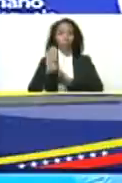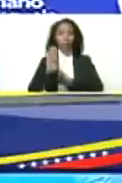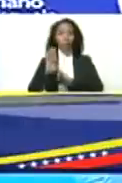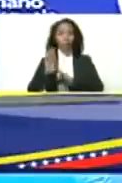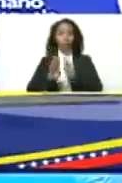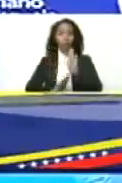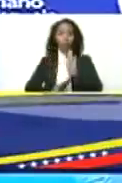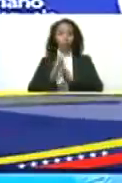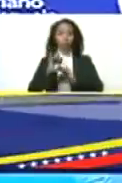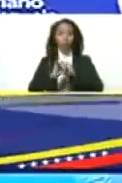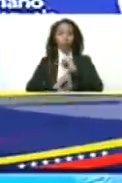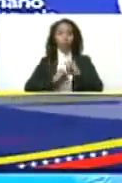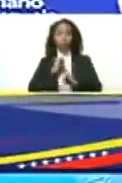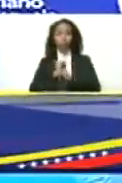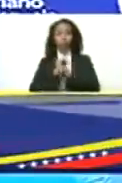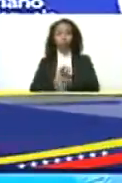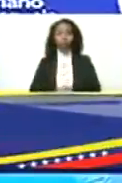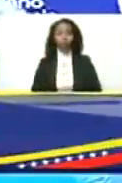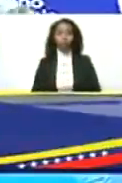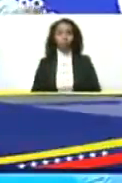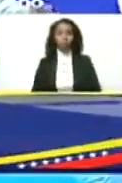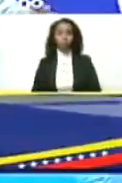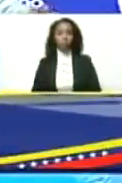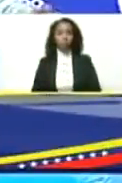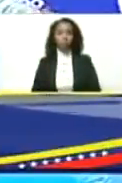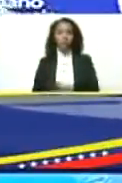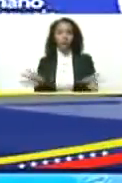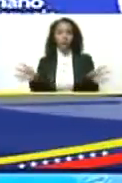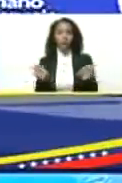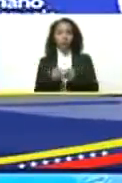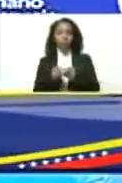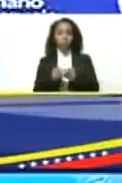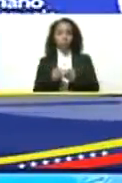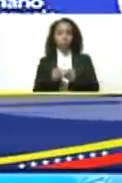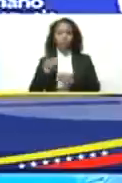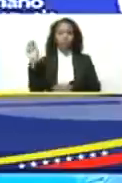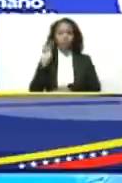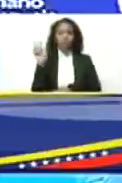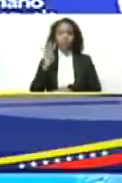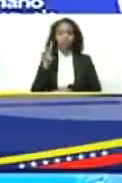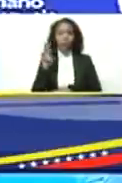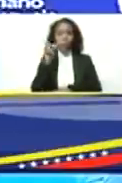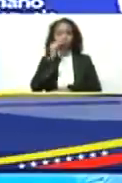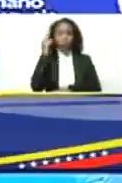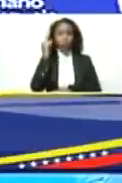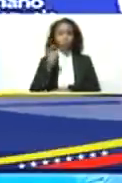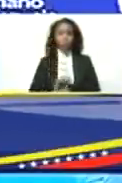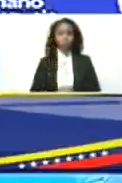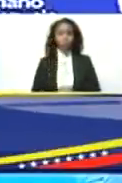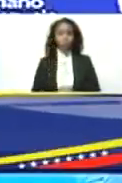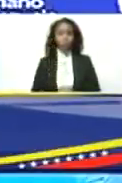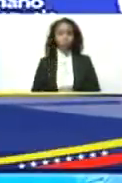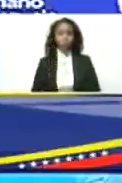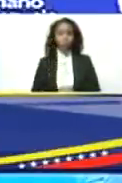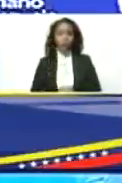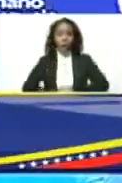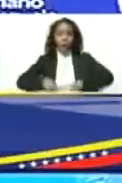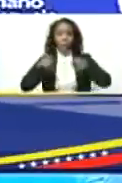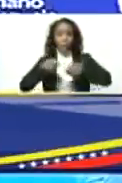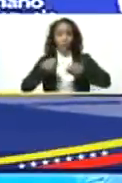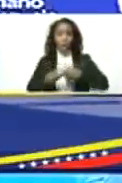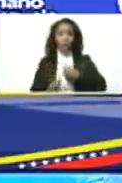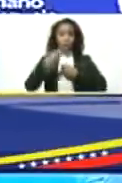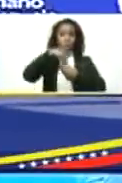estándar internacional. En conclusión, el venezolano, la venezolana, el mercado